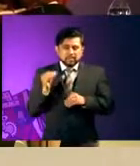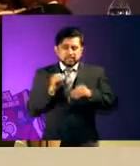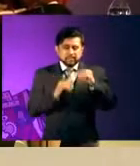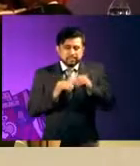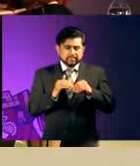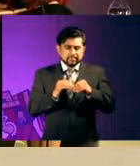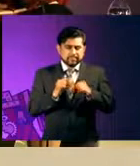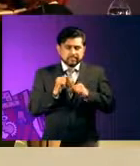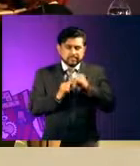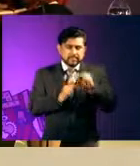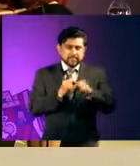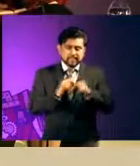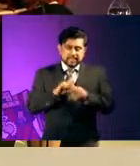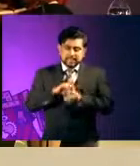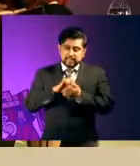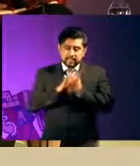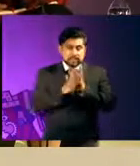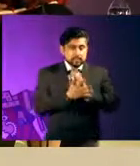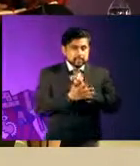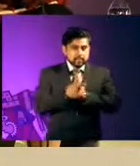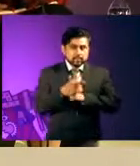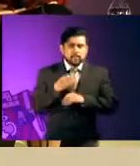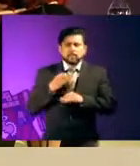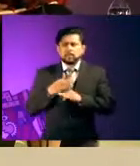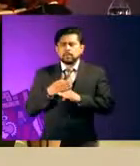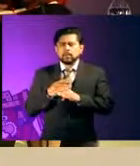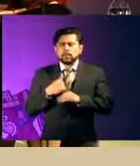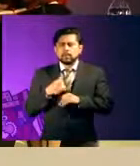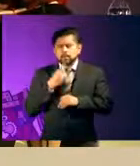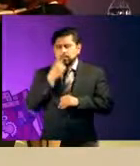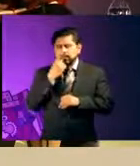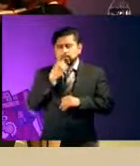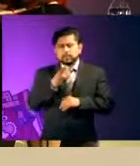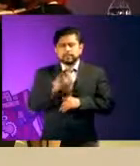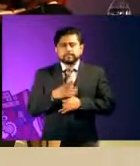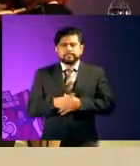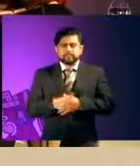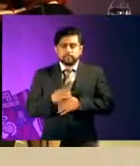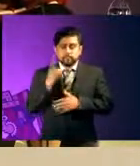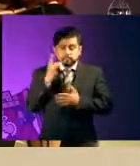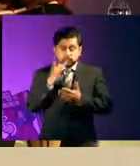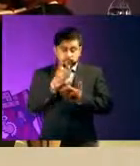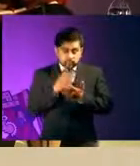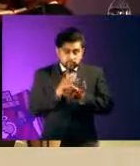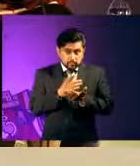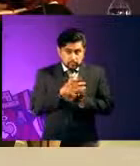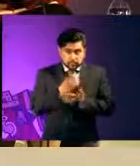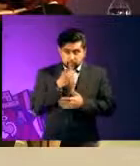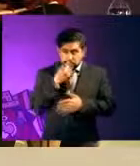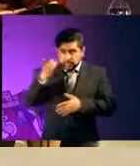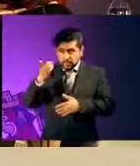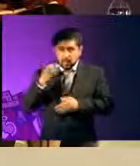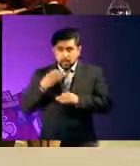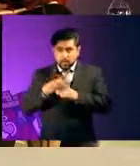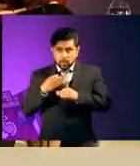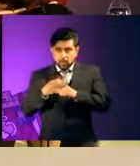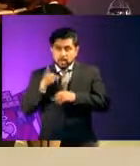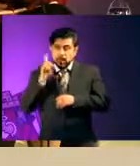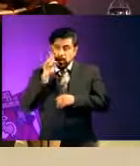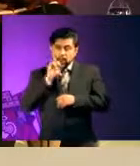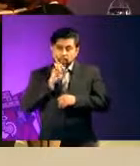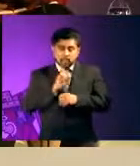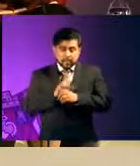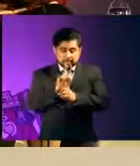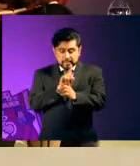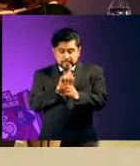durante mucho tiempo no solamente me estoy refiriendo a la contraparte digamos a las mujeres oa todos